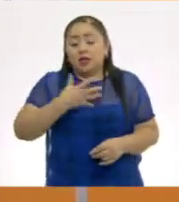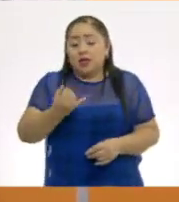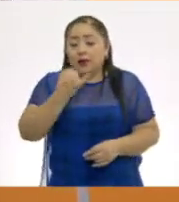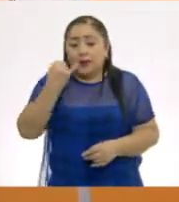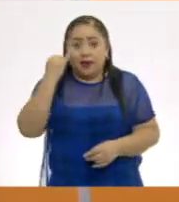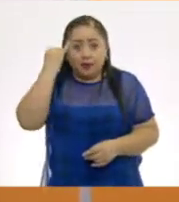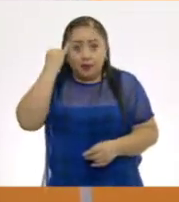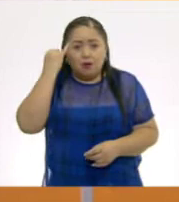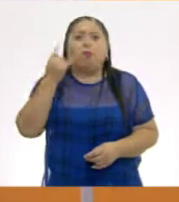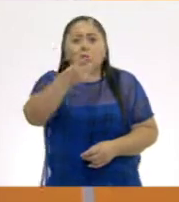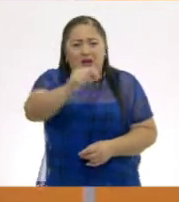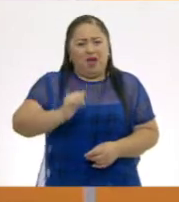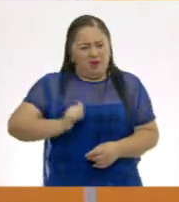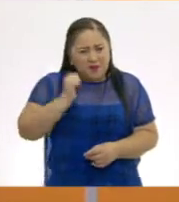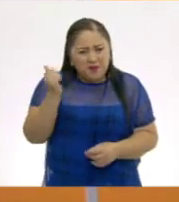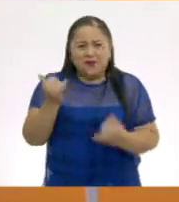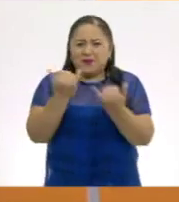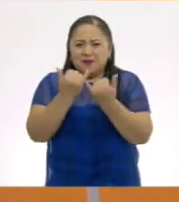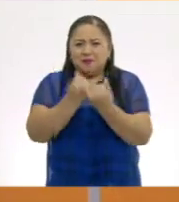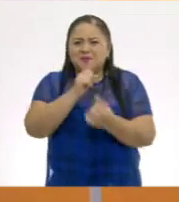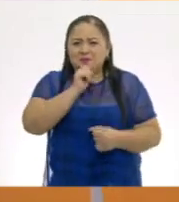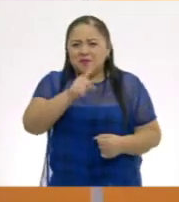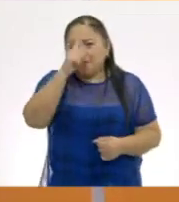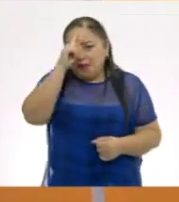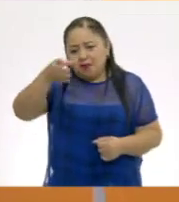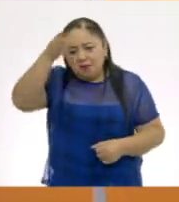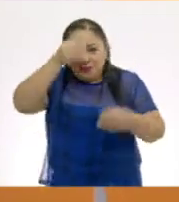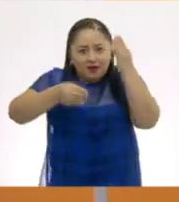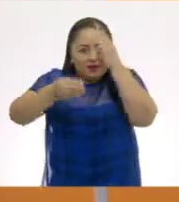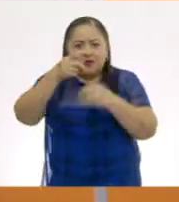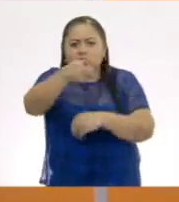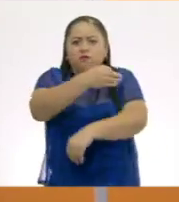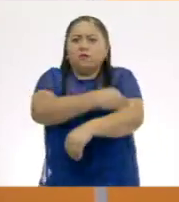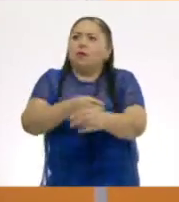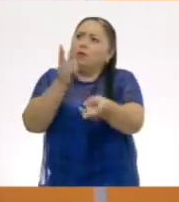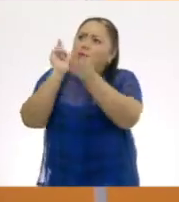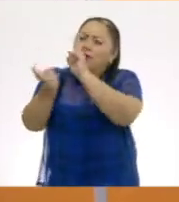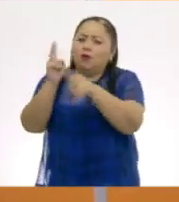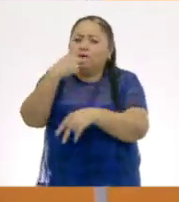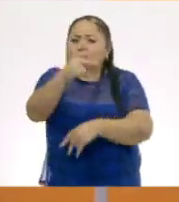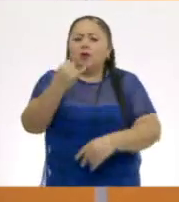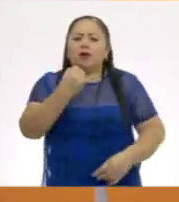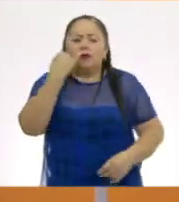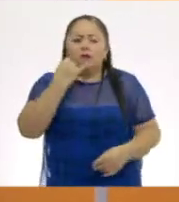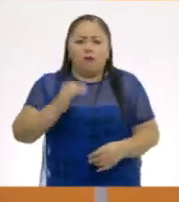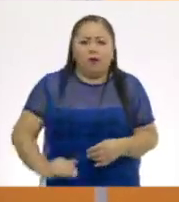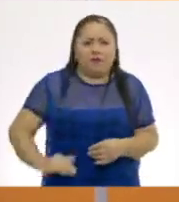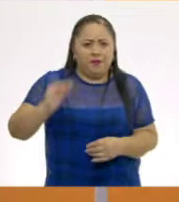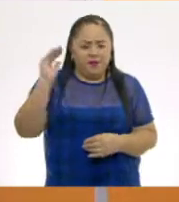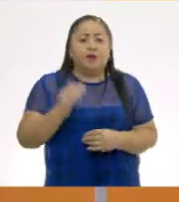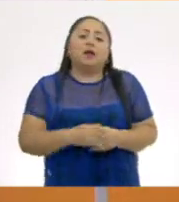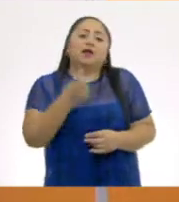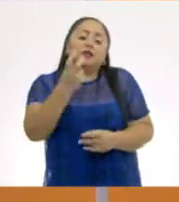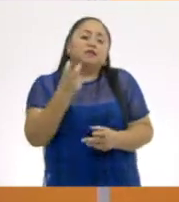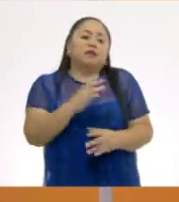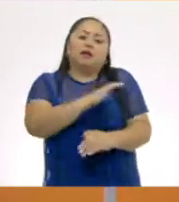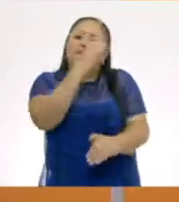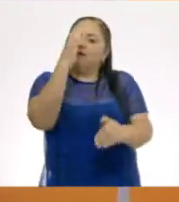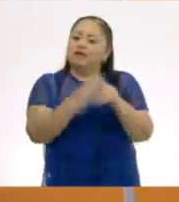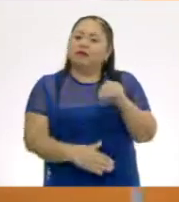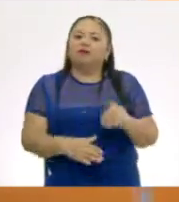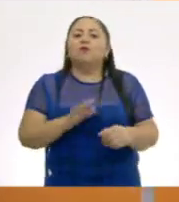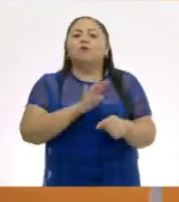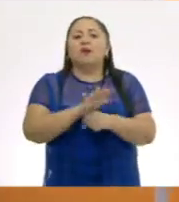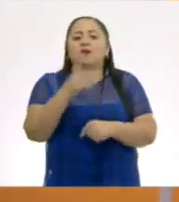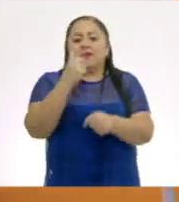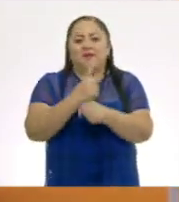una lengua indígena, aprovecha también este momento para practicarla y platica con tu familia en tu lengua materna. Hasta aquí hemos